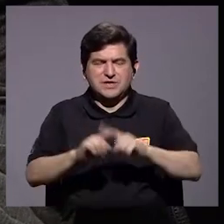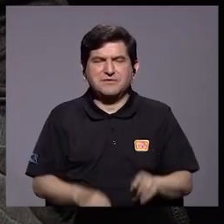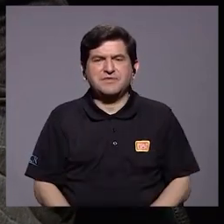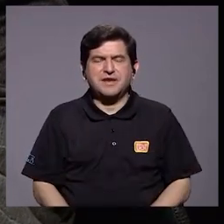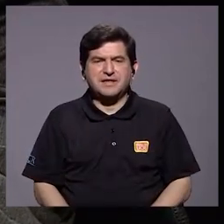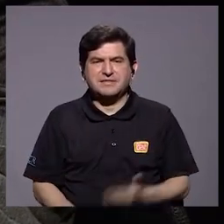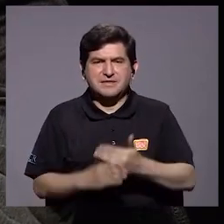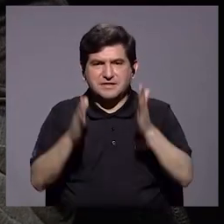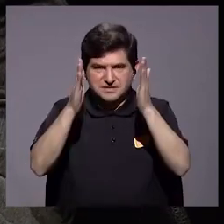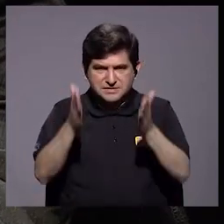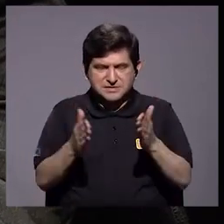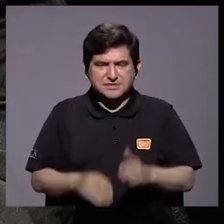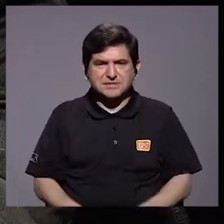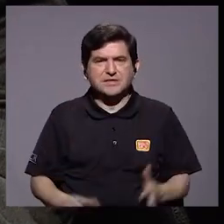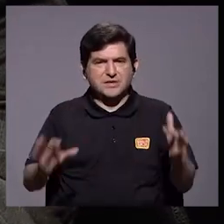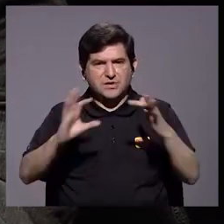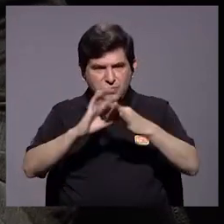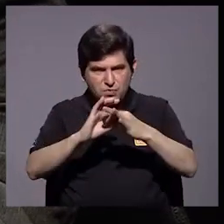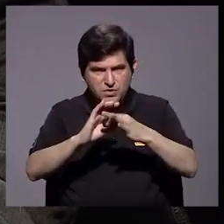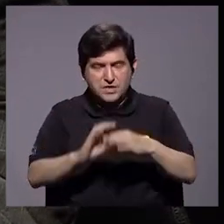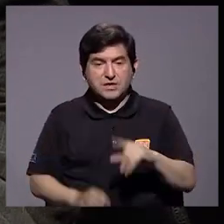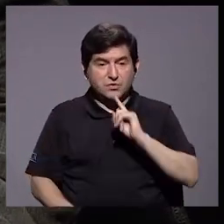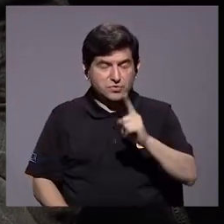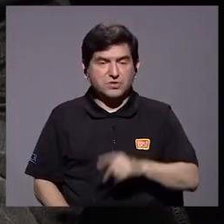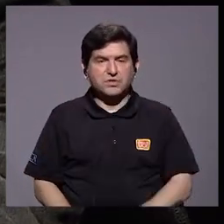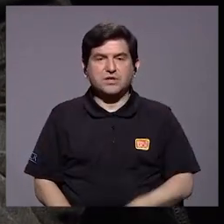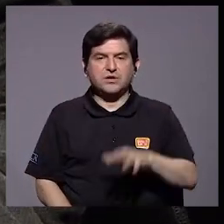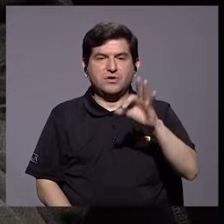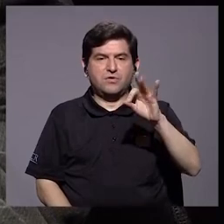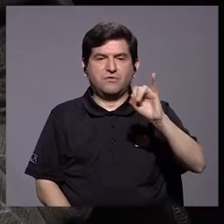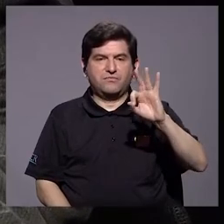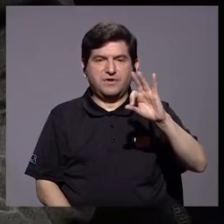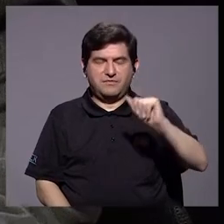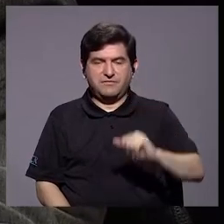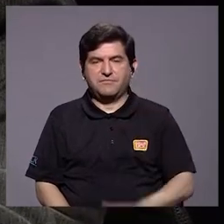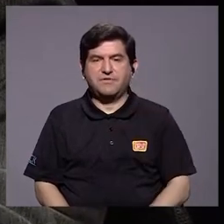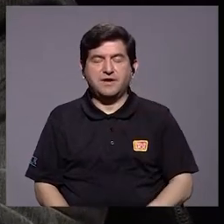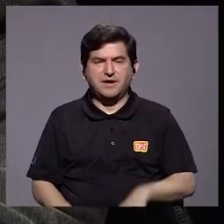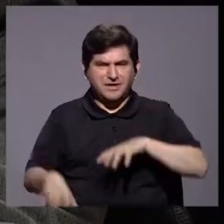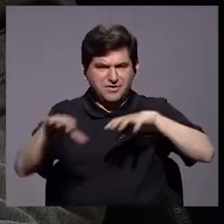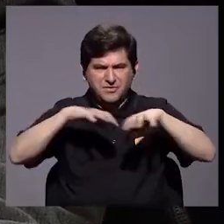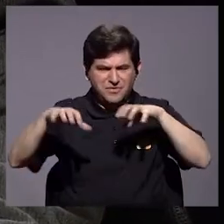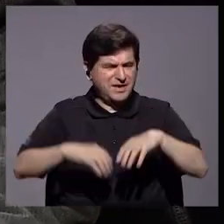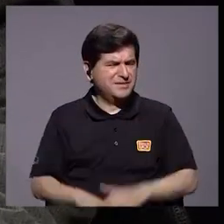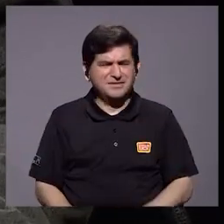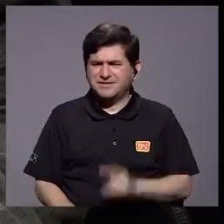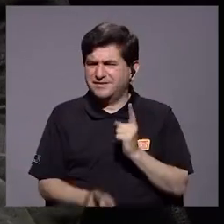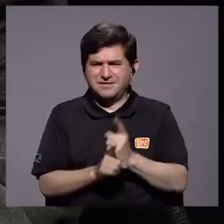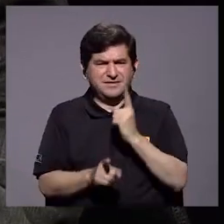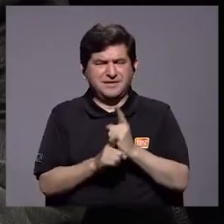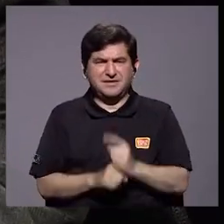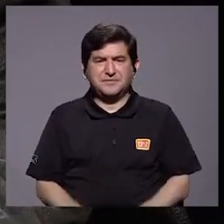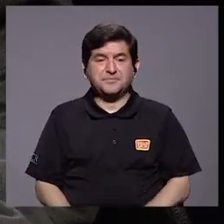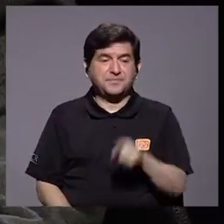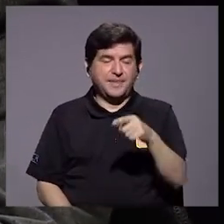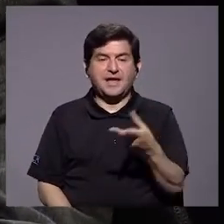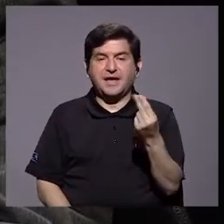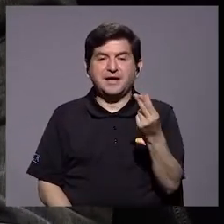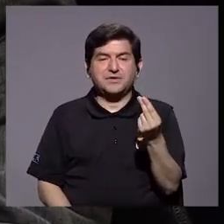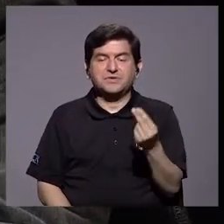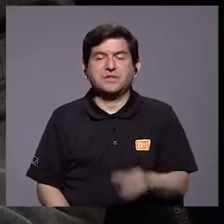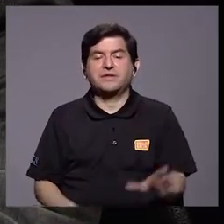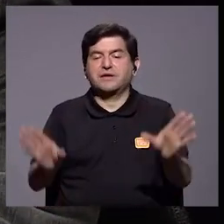vinculados establecido así por la misma fifa que estuvieron vinculados con acciones irregulares que se apropiaron de dinero que no les